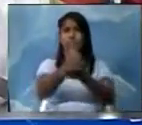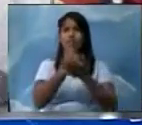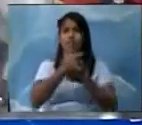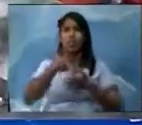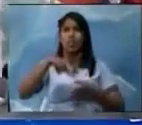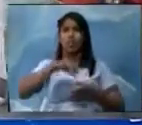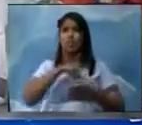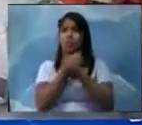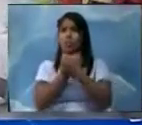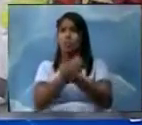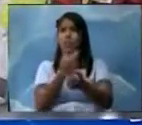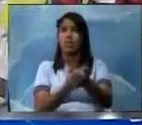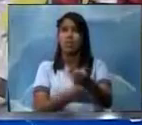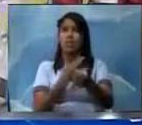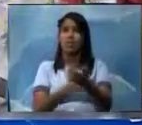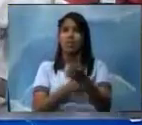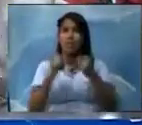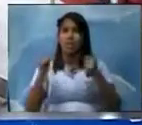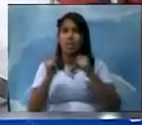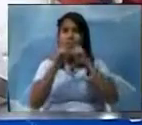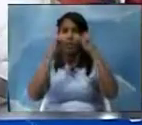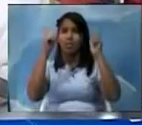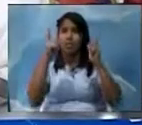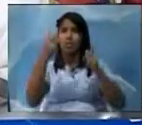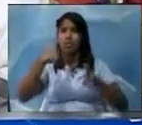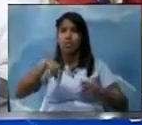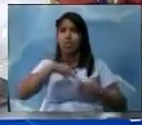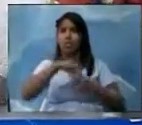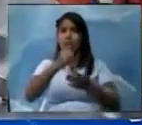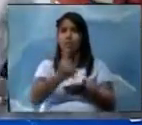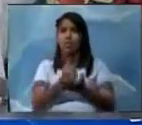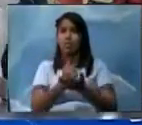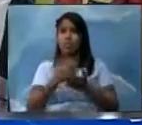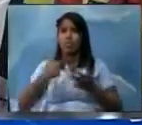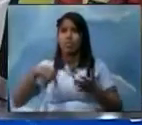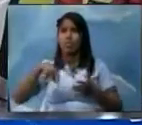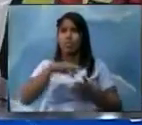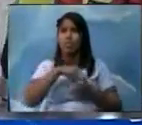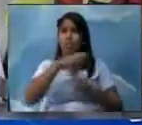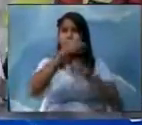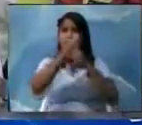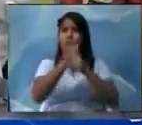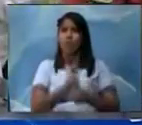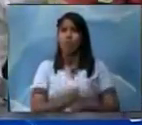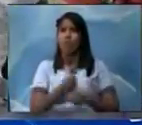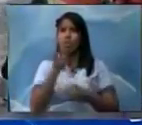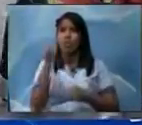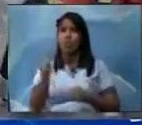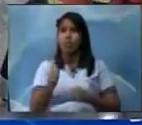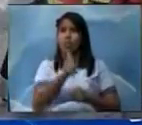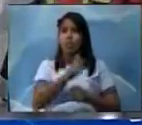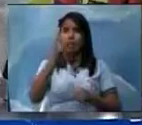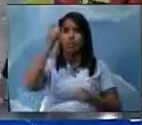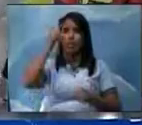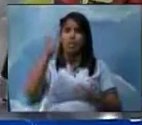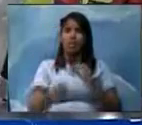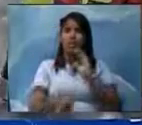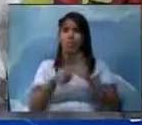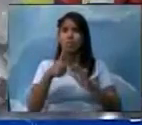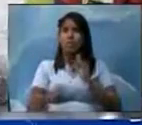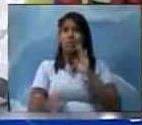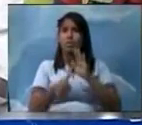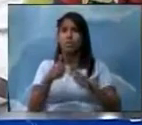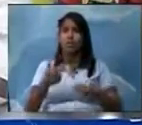nosotros amados hermanos a despertar nos ayude a nosotros a confiar cada día más y